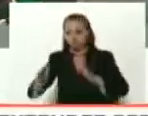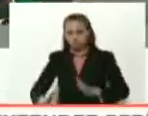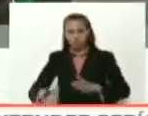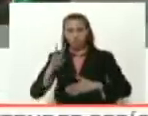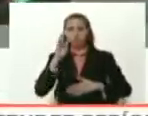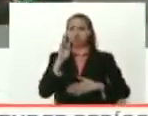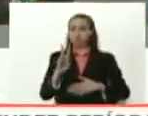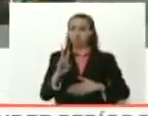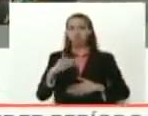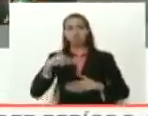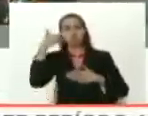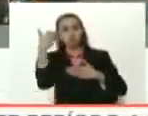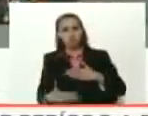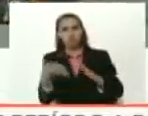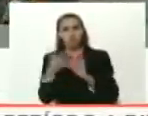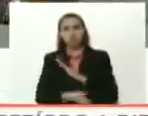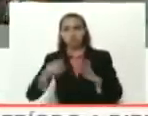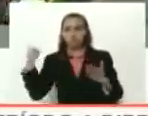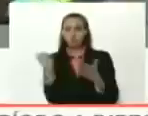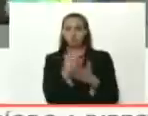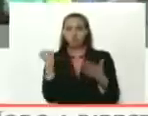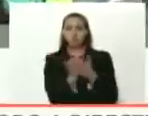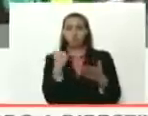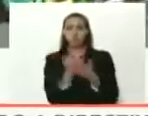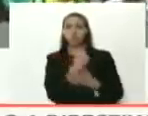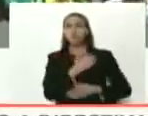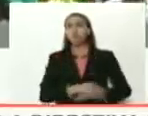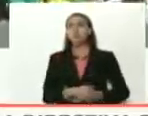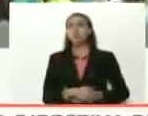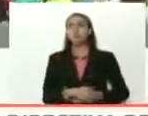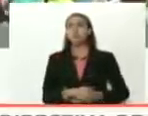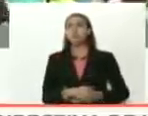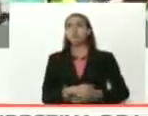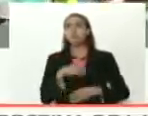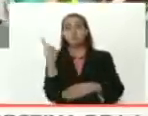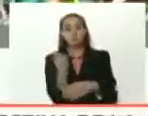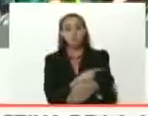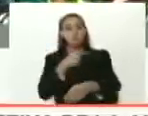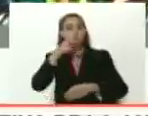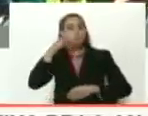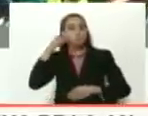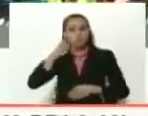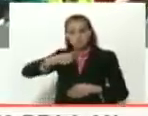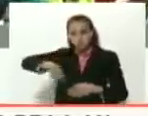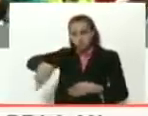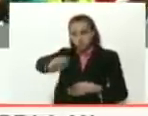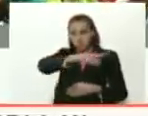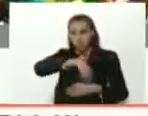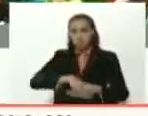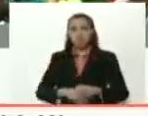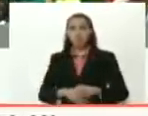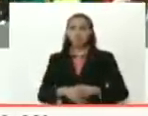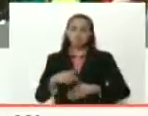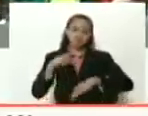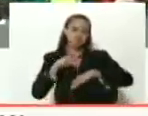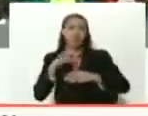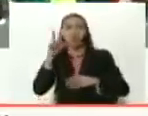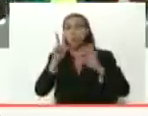nos puso al frente de esta batalla. Hermanos y hermanas, 8 de